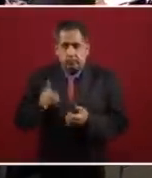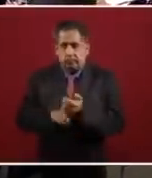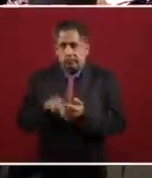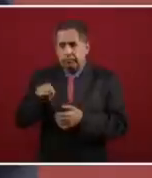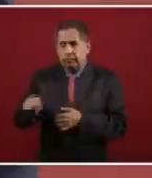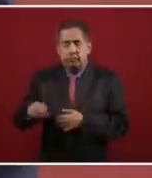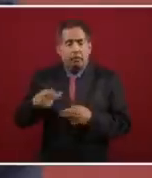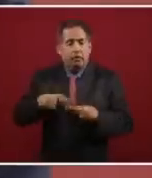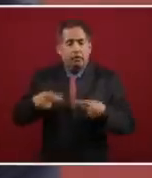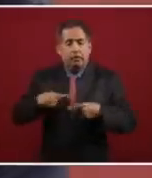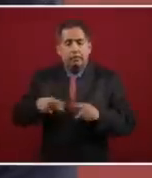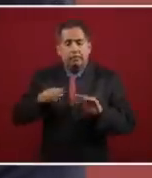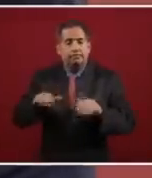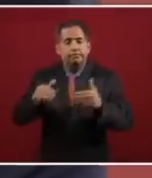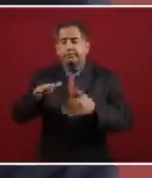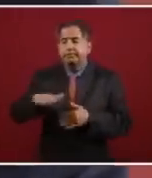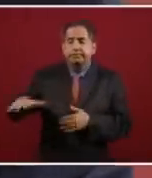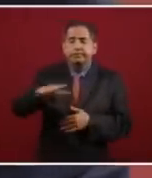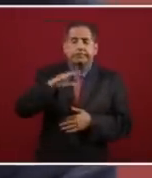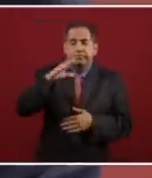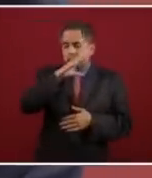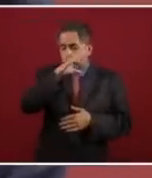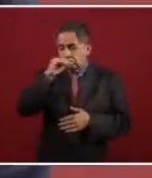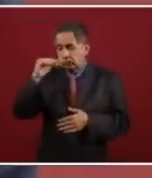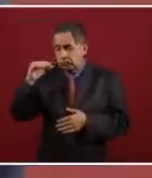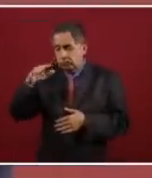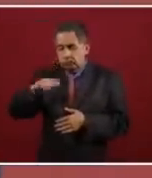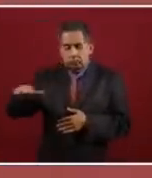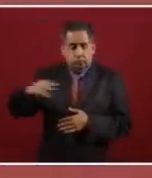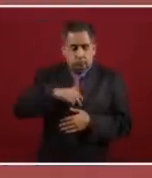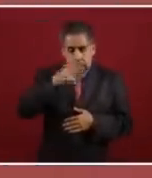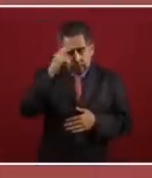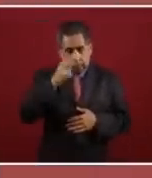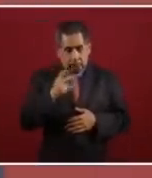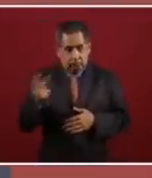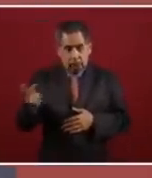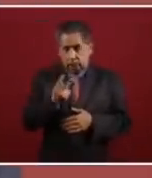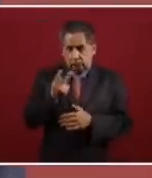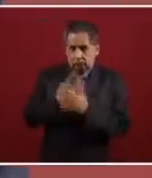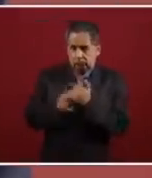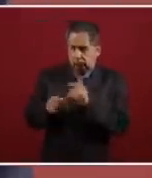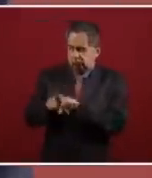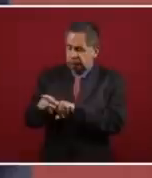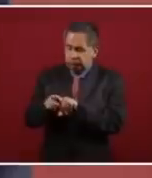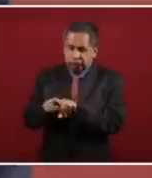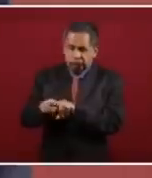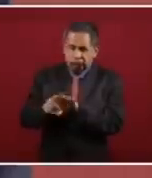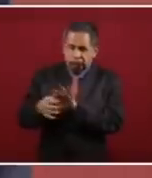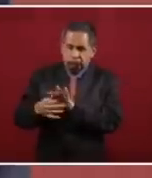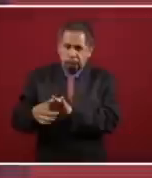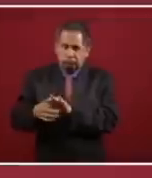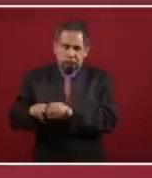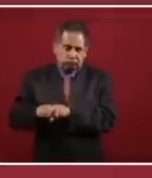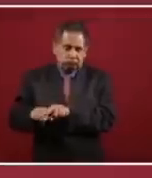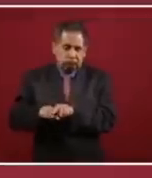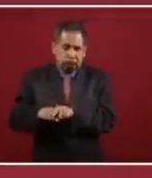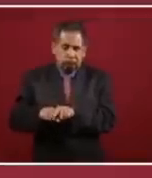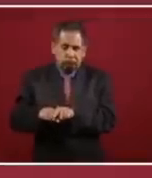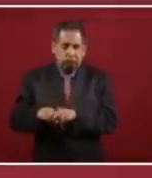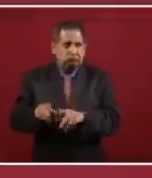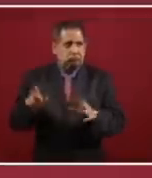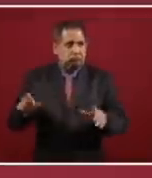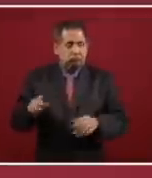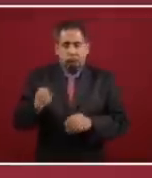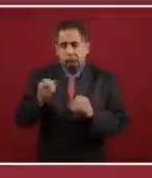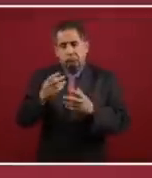el pueblo cubano, el pueblo mexicano son pueblos hermanos. Entonces es